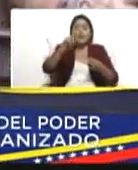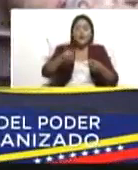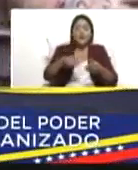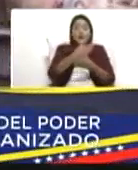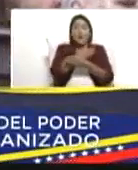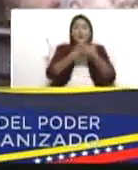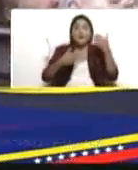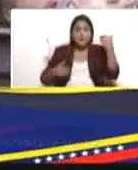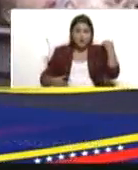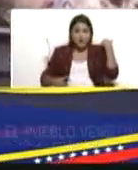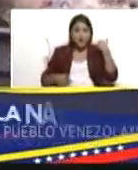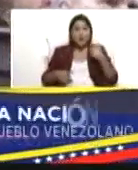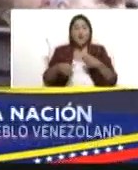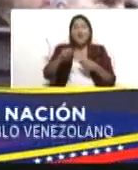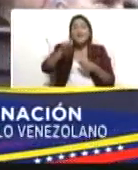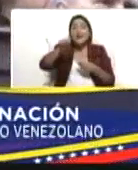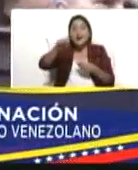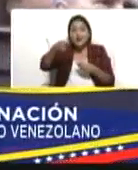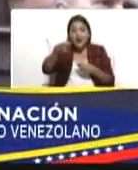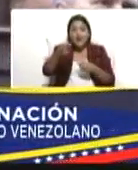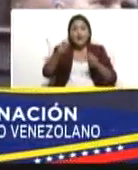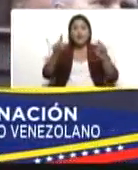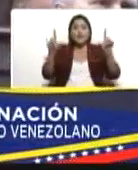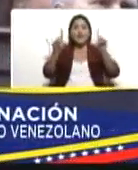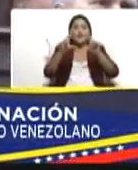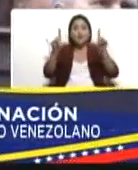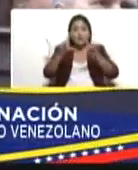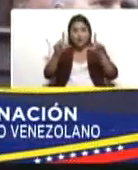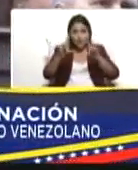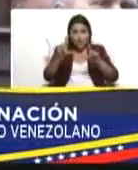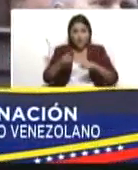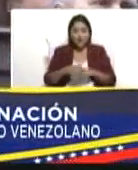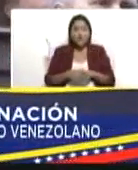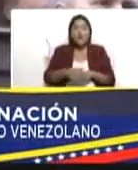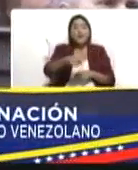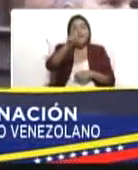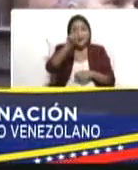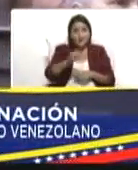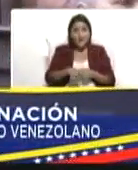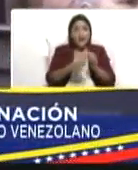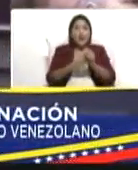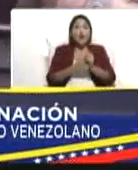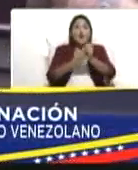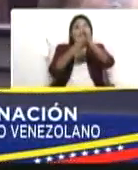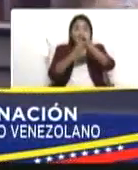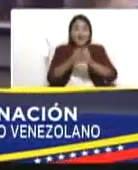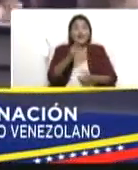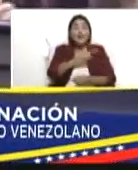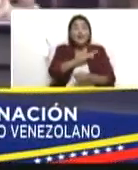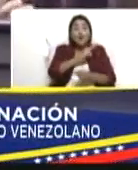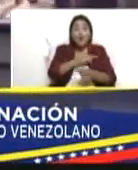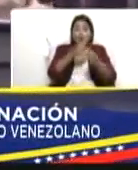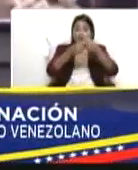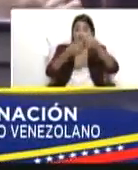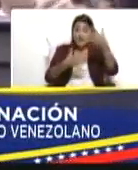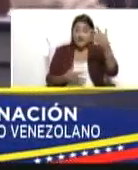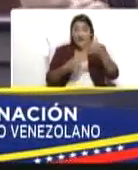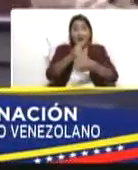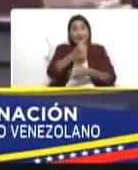presidentas de los medios de comunicación a los líderes religiosos presentes